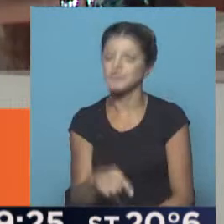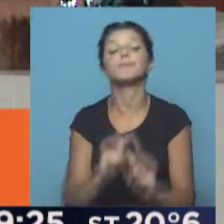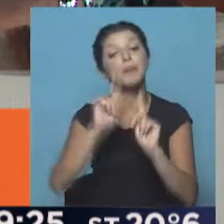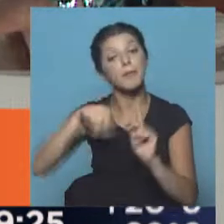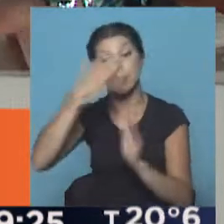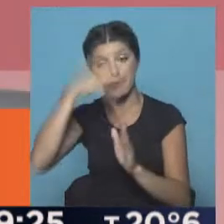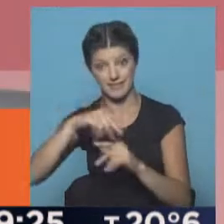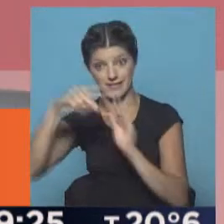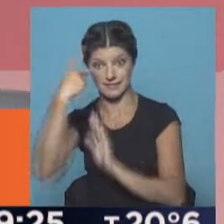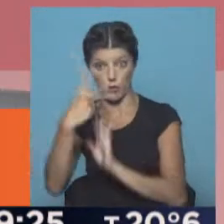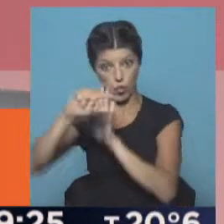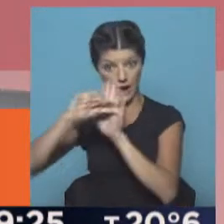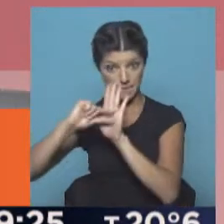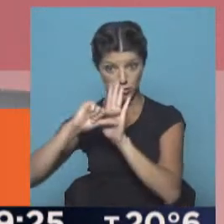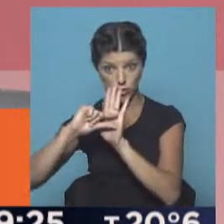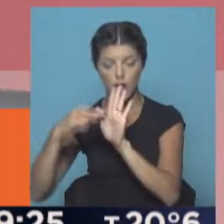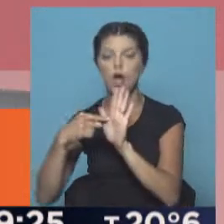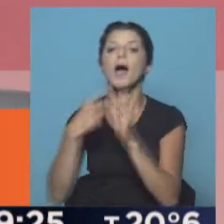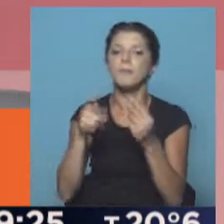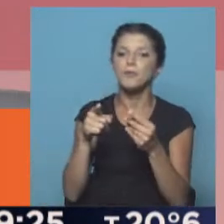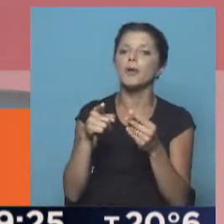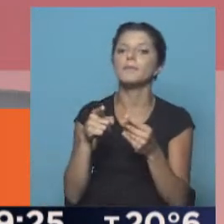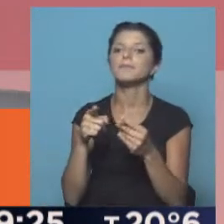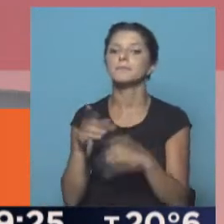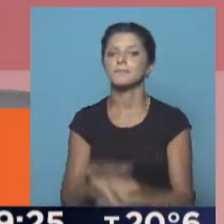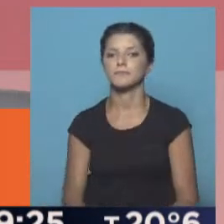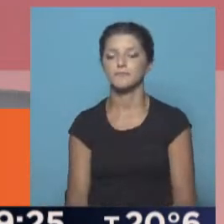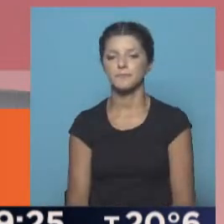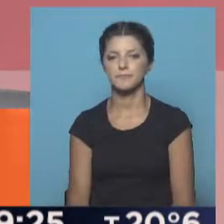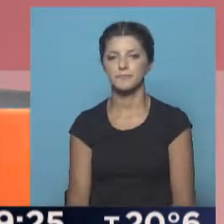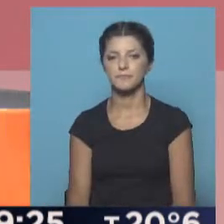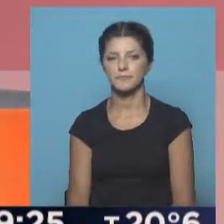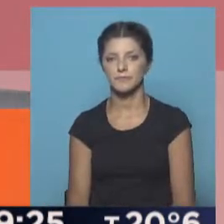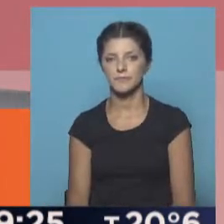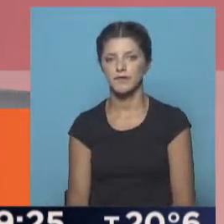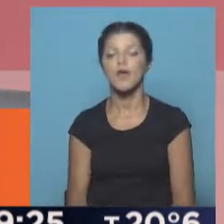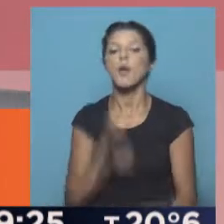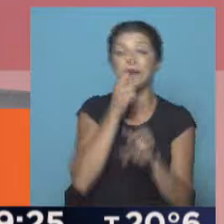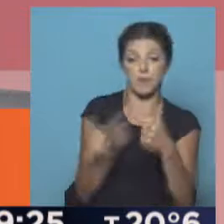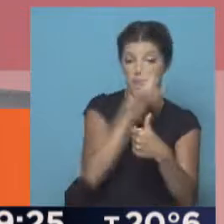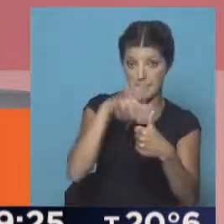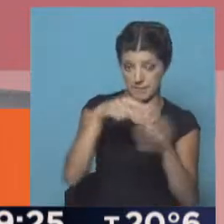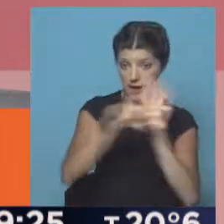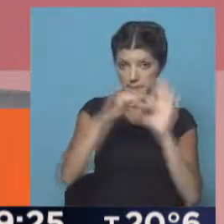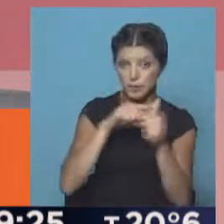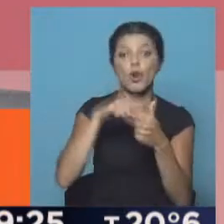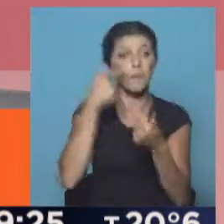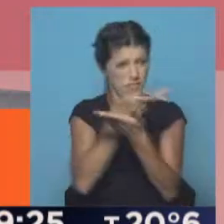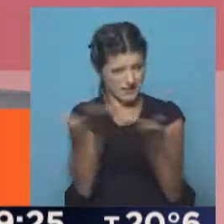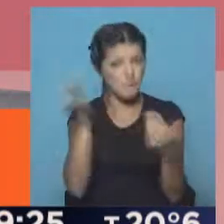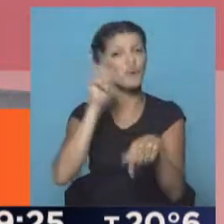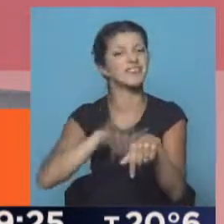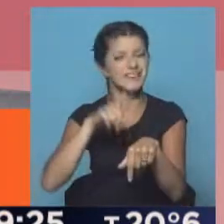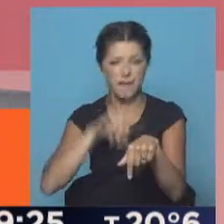es quizás la parte de los casos donde analiza, bueno, también tratamos en la teoría el tiempo, los tiempos de la justicia, que